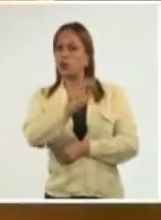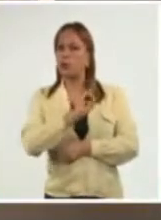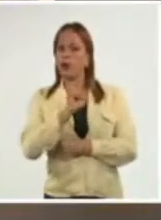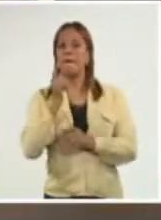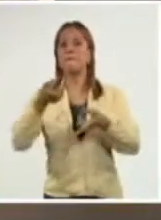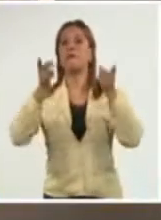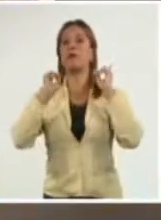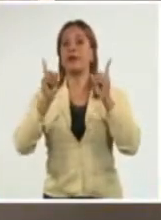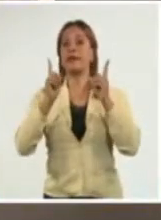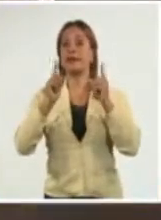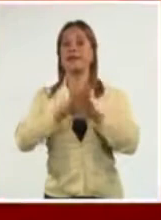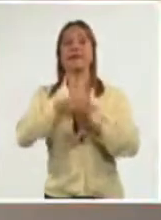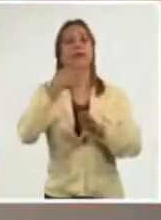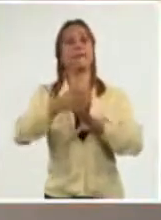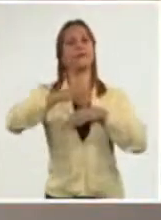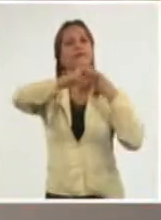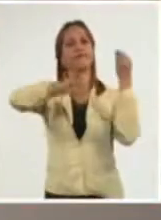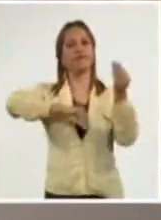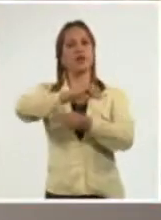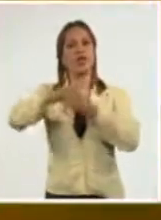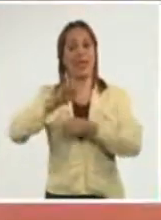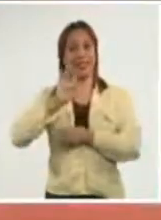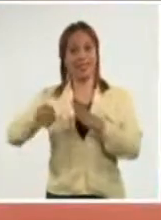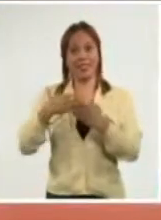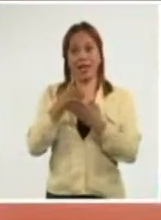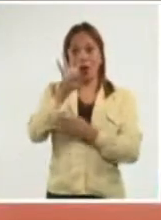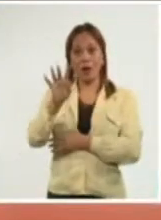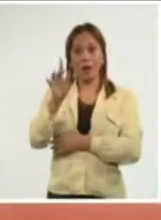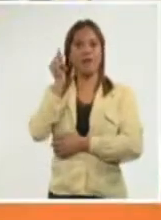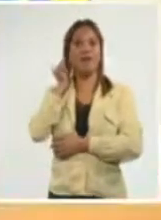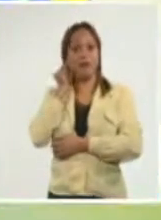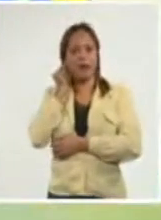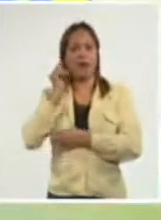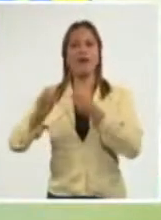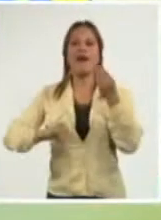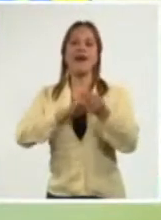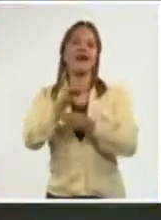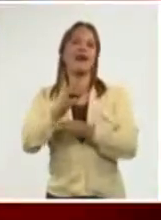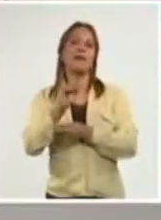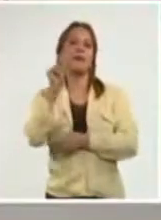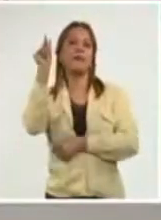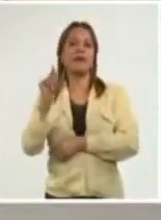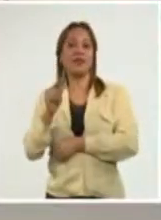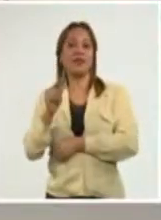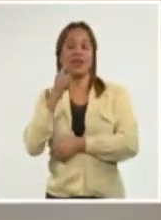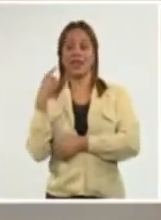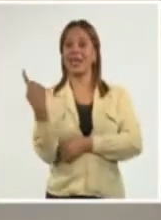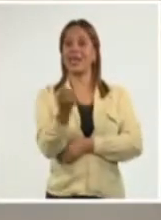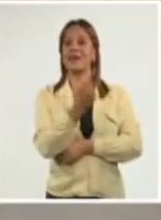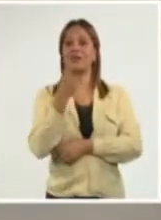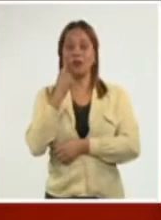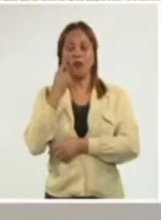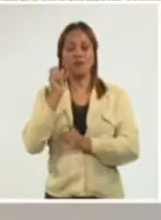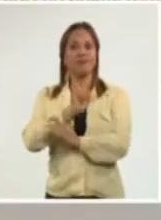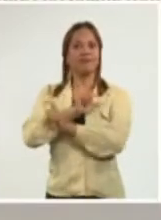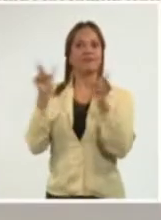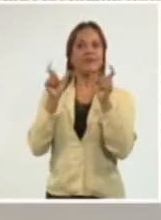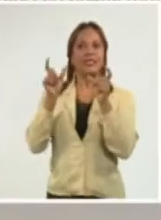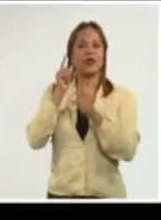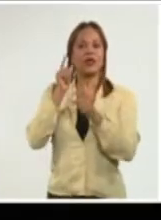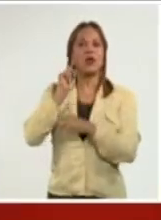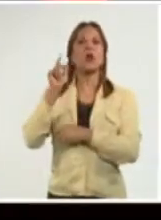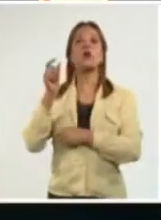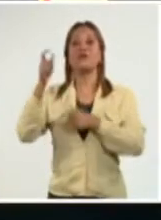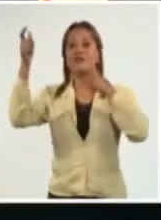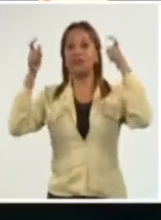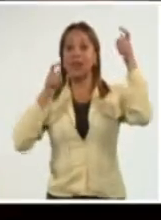se convierte ese mismo 4 de febrero en el personaje que todo el mundo queda cautivado con él, cuando